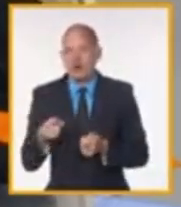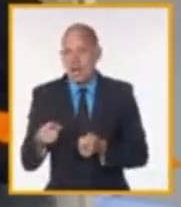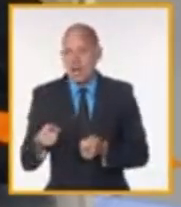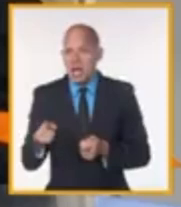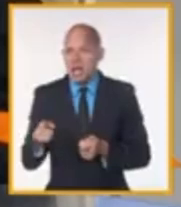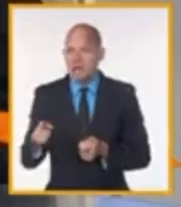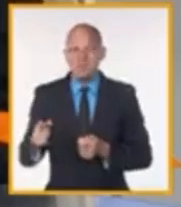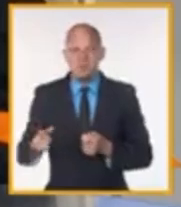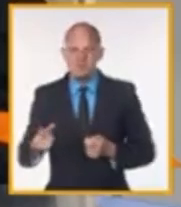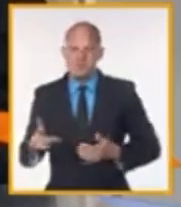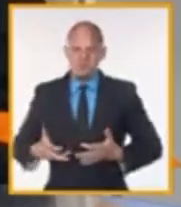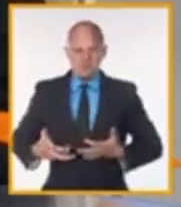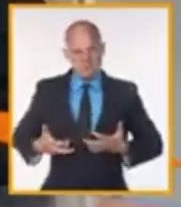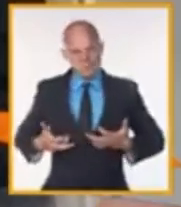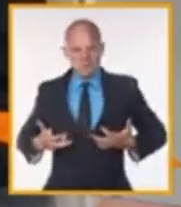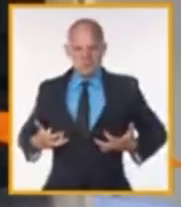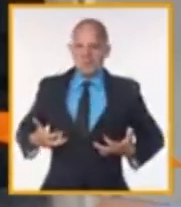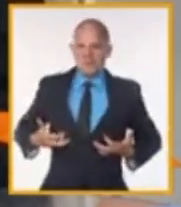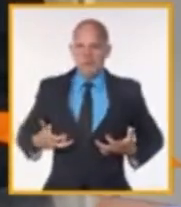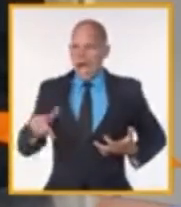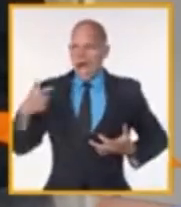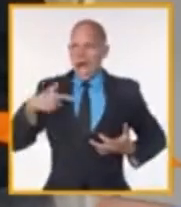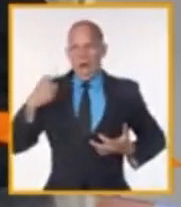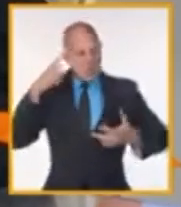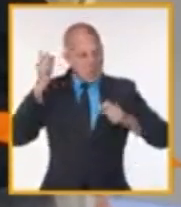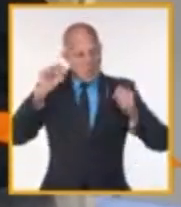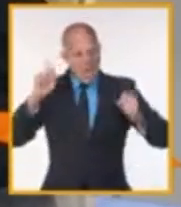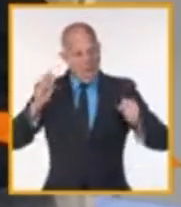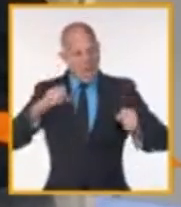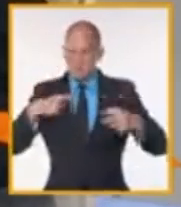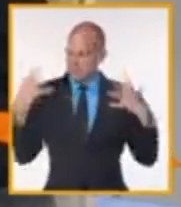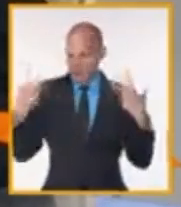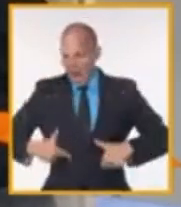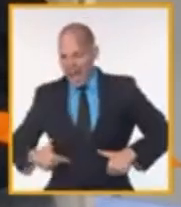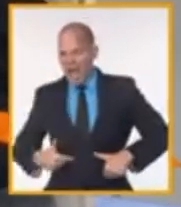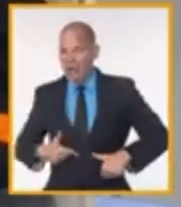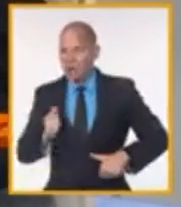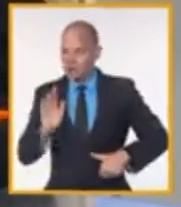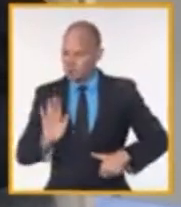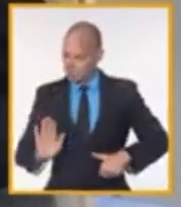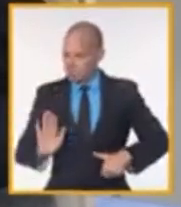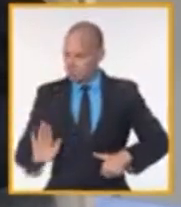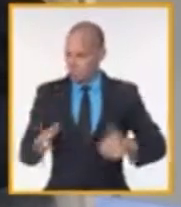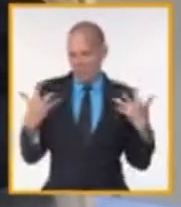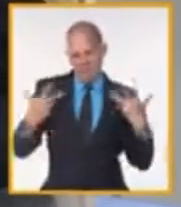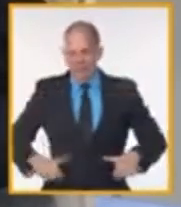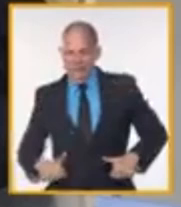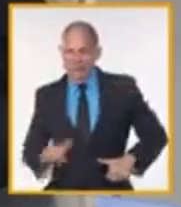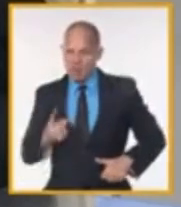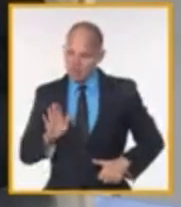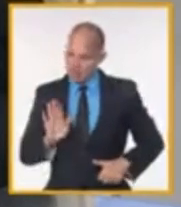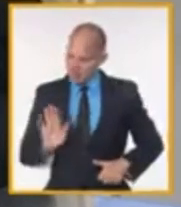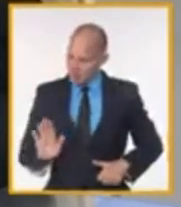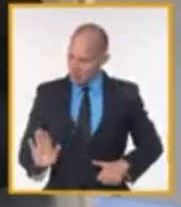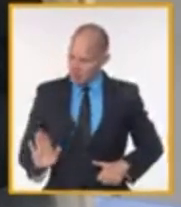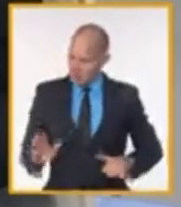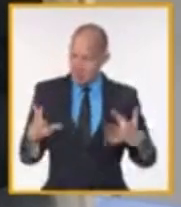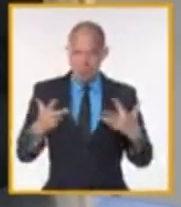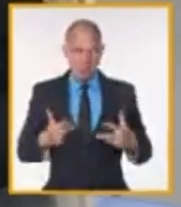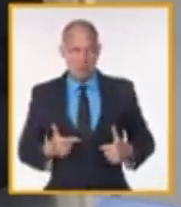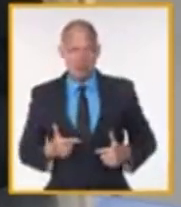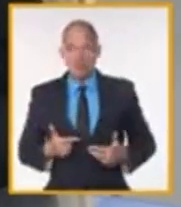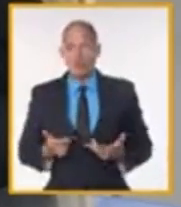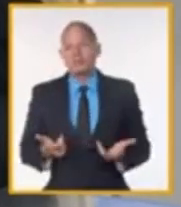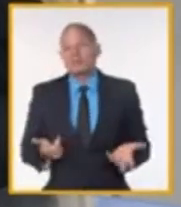Estados Unidos yo hace unos cuantos días vengo vengo Oyendo a hablar de El plan de la victria que